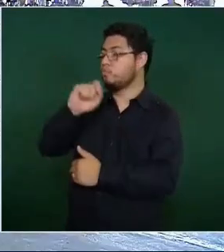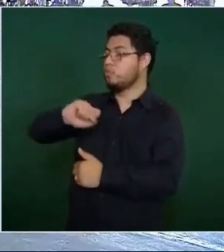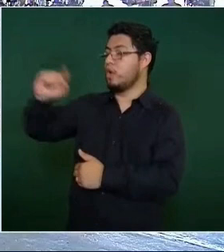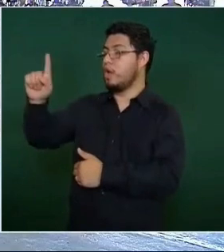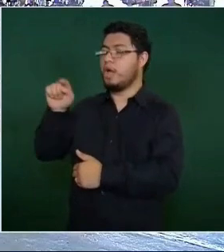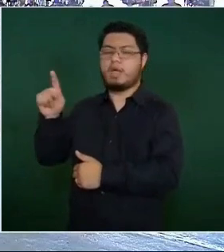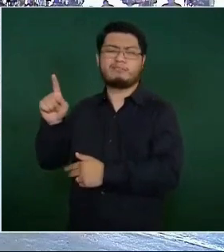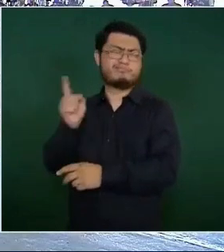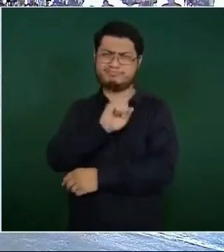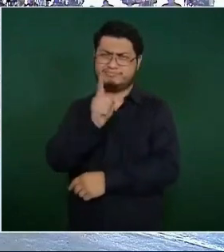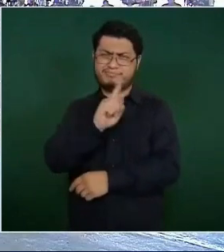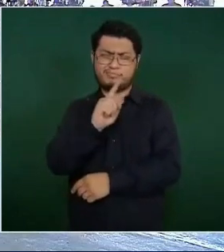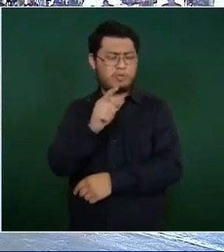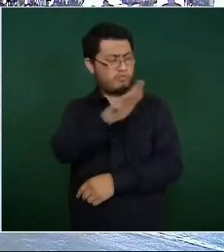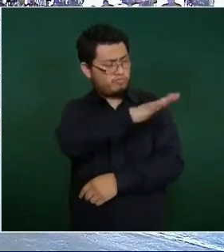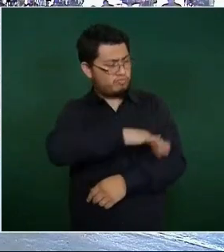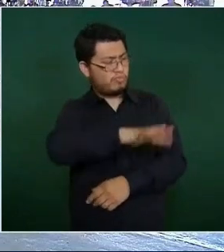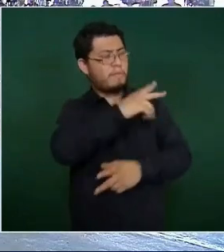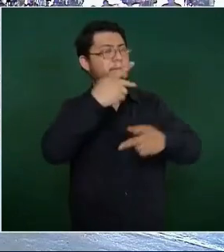Entonces,